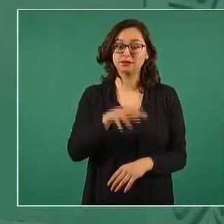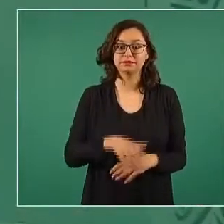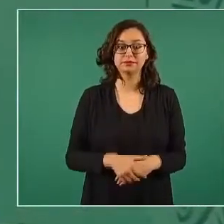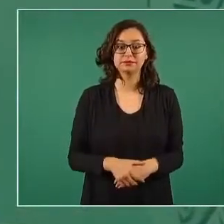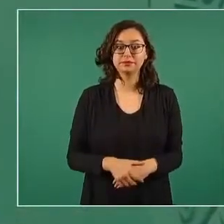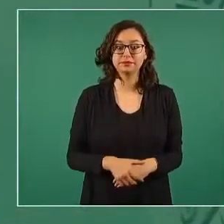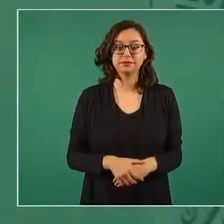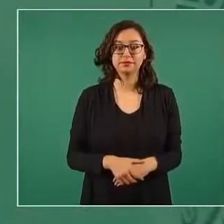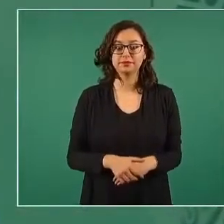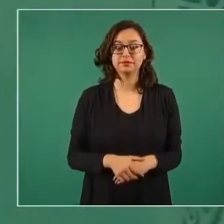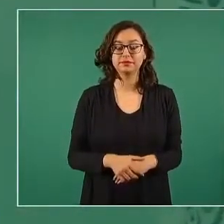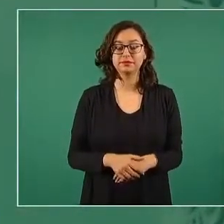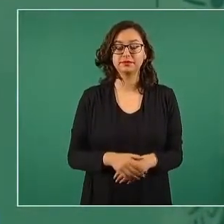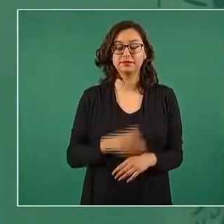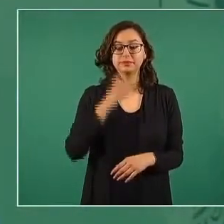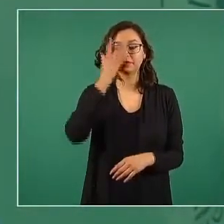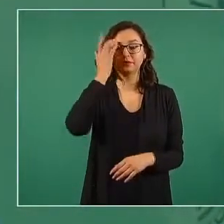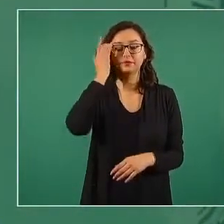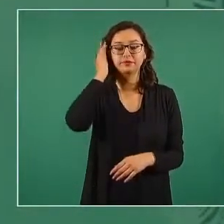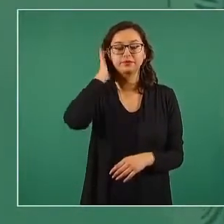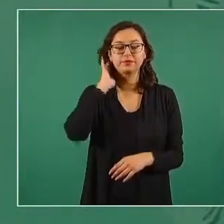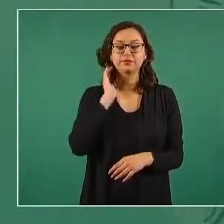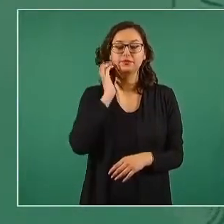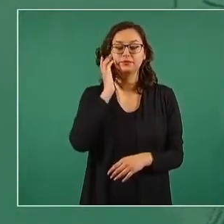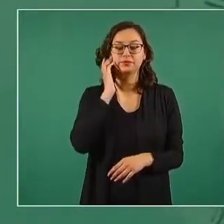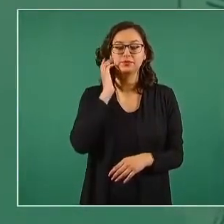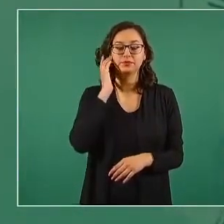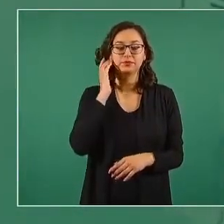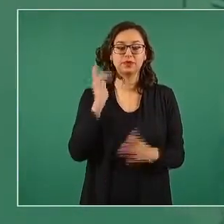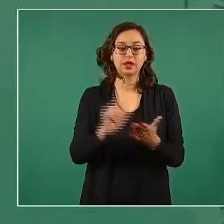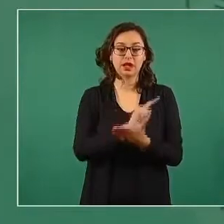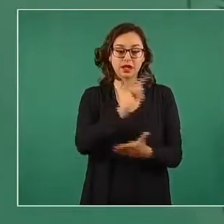Todas esas llamadas reformas estructurales